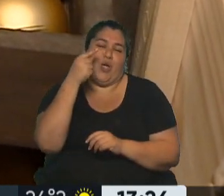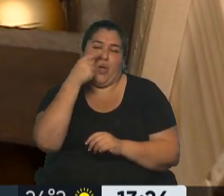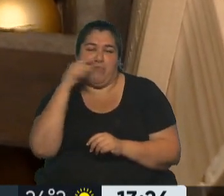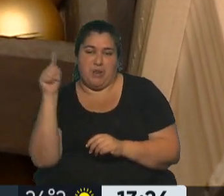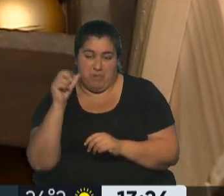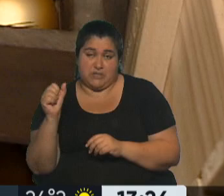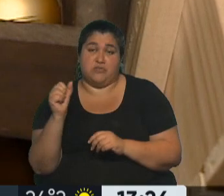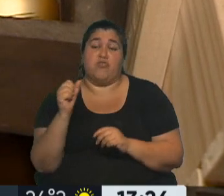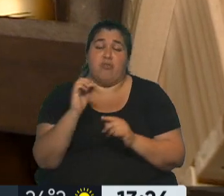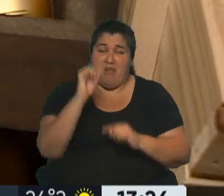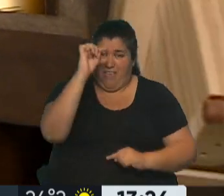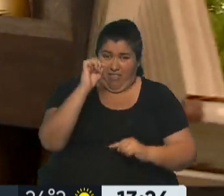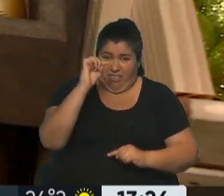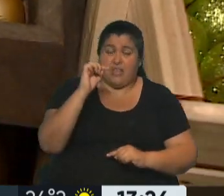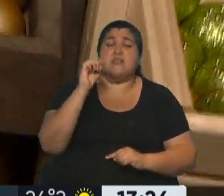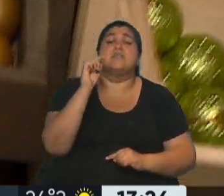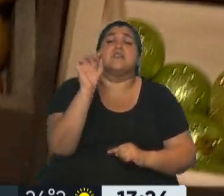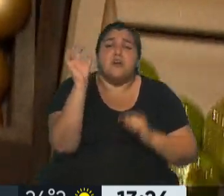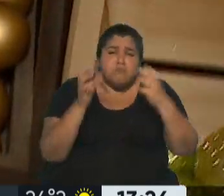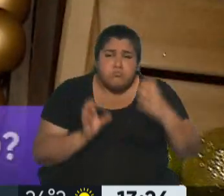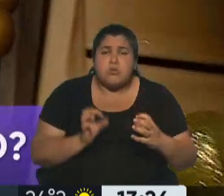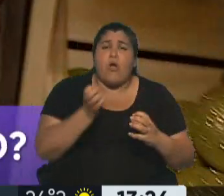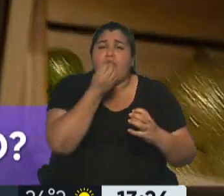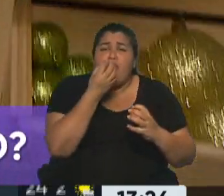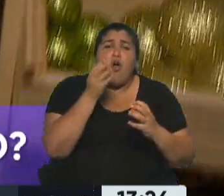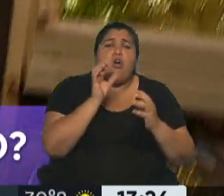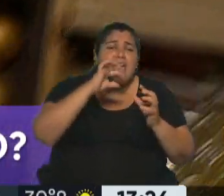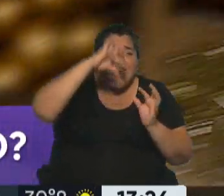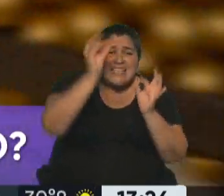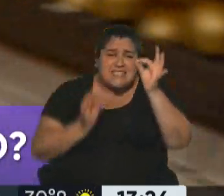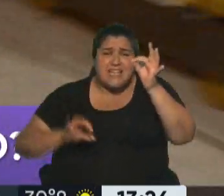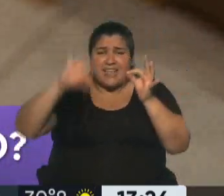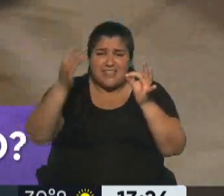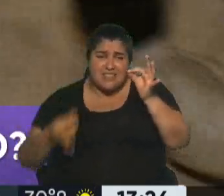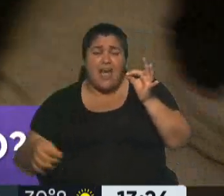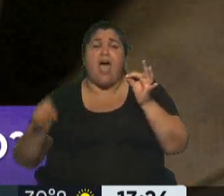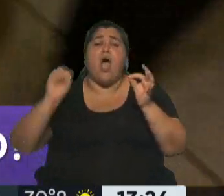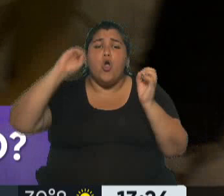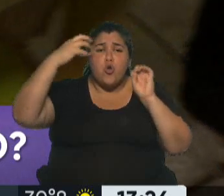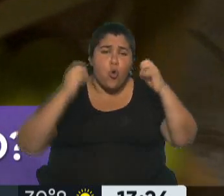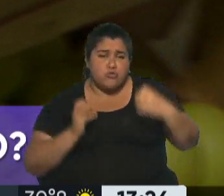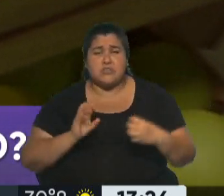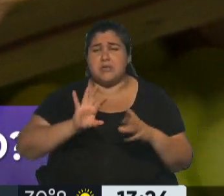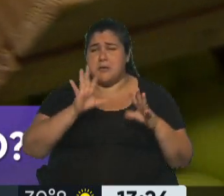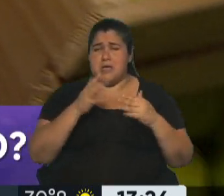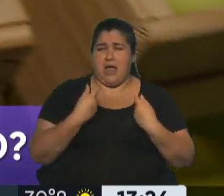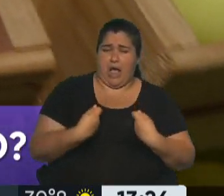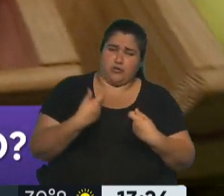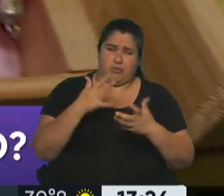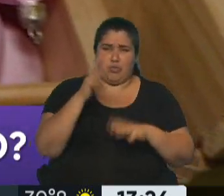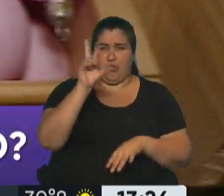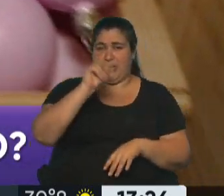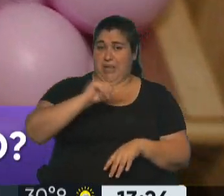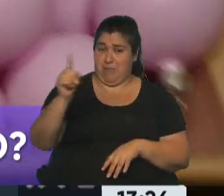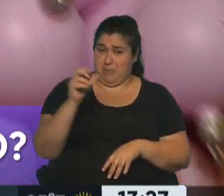1.20 clásico armado con bolitas, flores, cintas y luces y puntal te va a quedar más o menos rondar a los 30 mil pesos. 30 mil